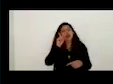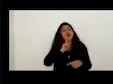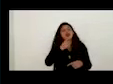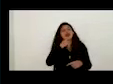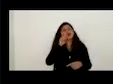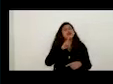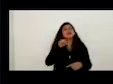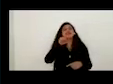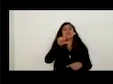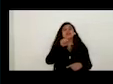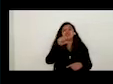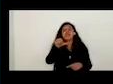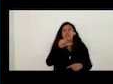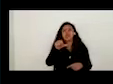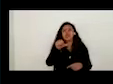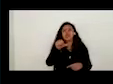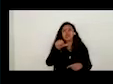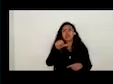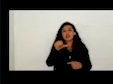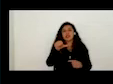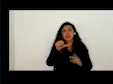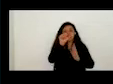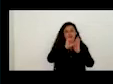16 meses de edad,